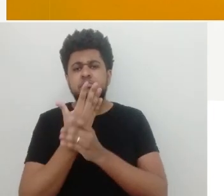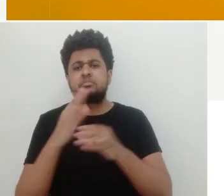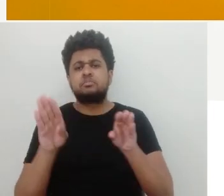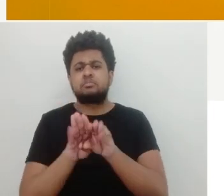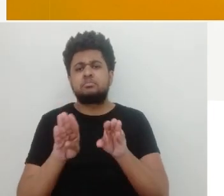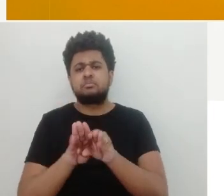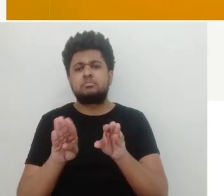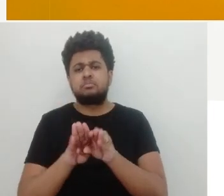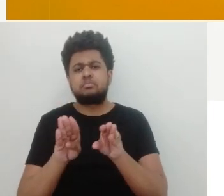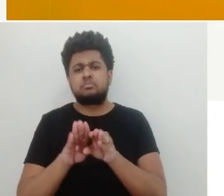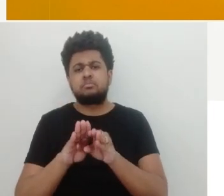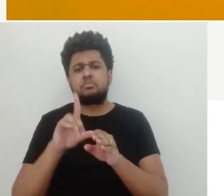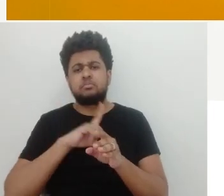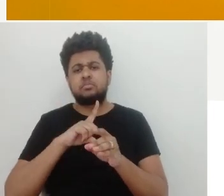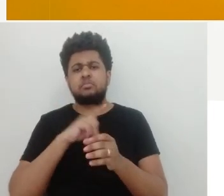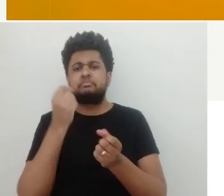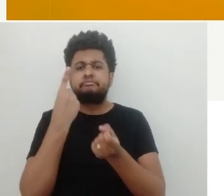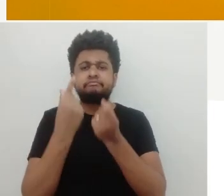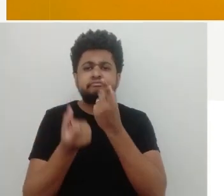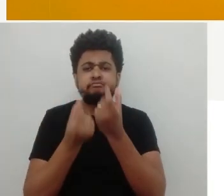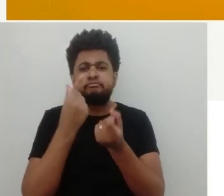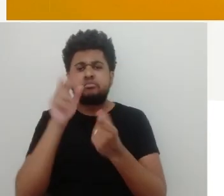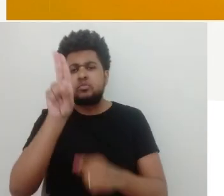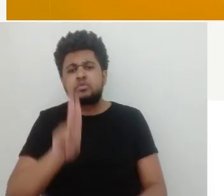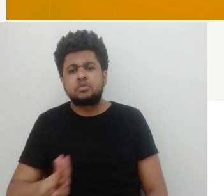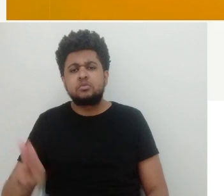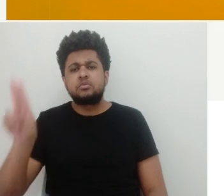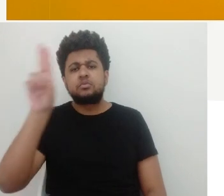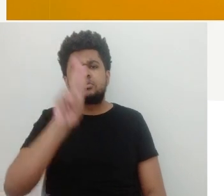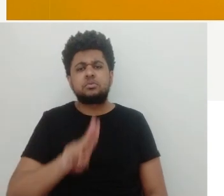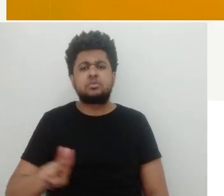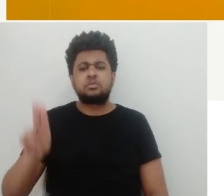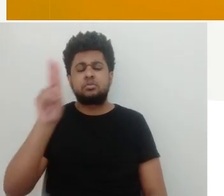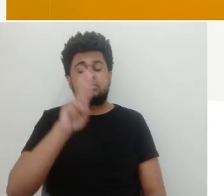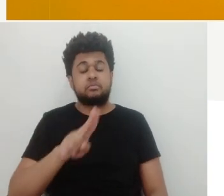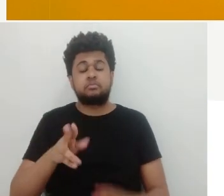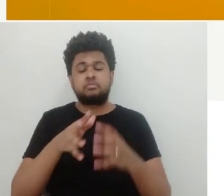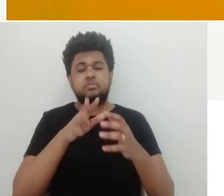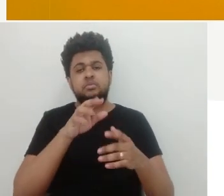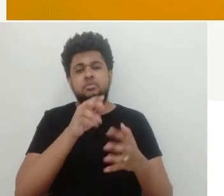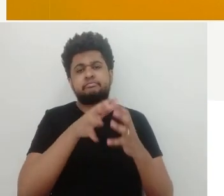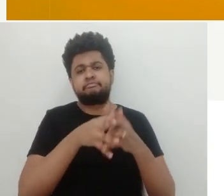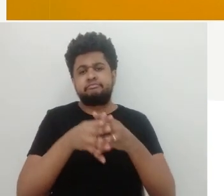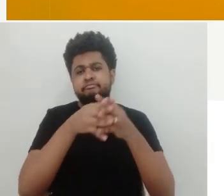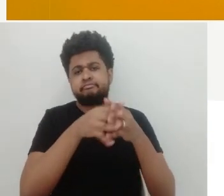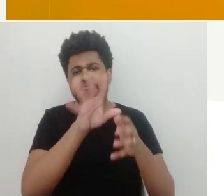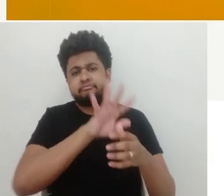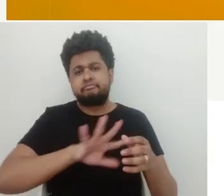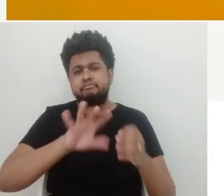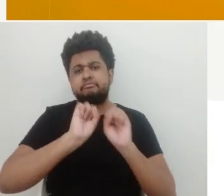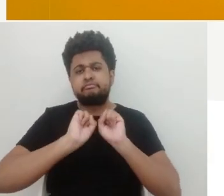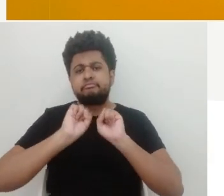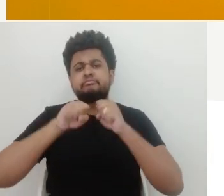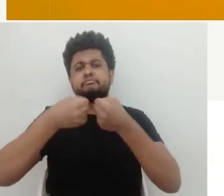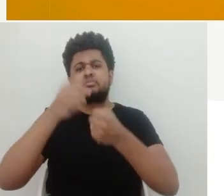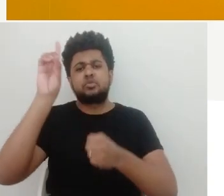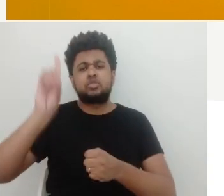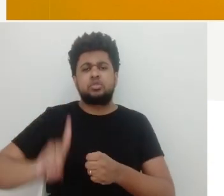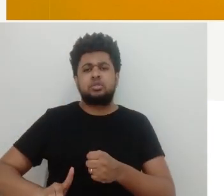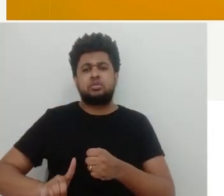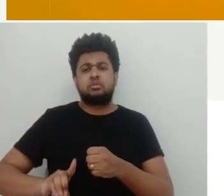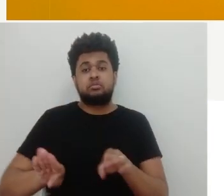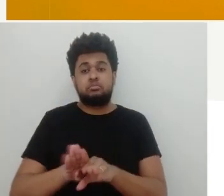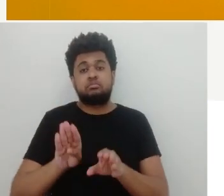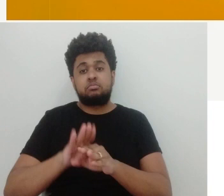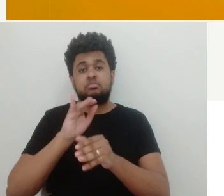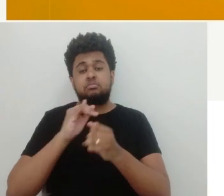calor de las luchas por los derechos civiles. Bien temprano en mi formación entré en contacto con los llamados Black and Puerto Rican Studies como